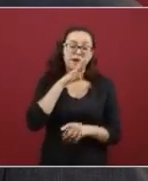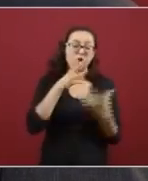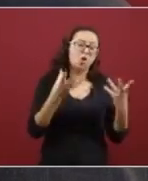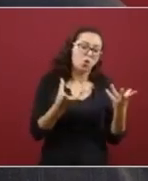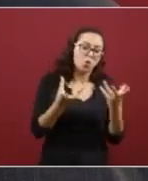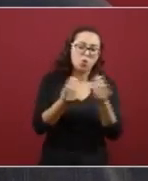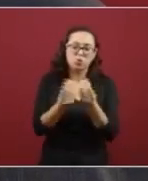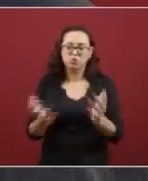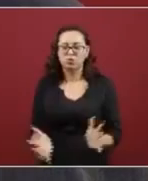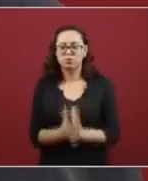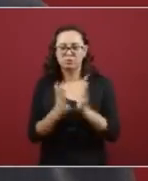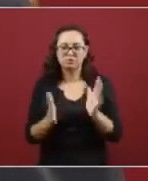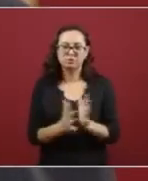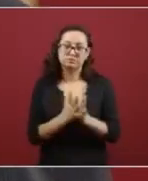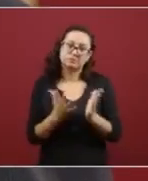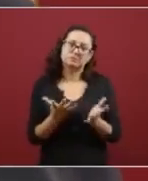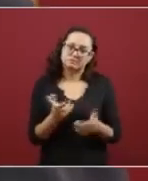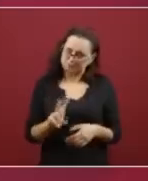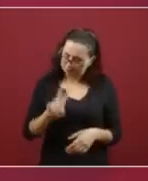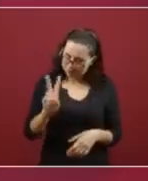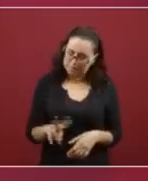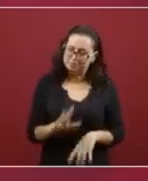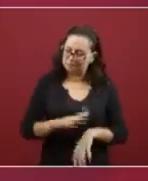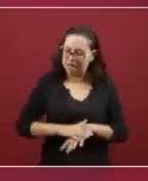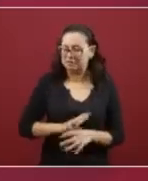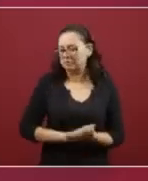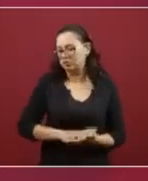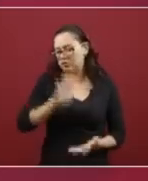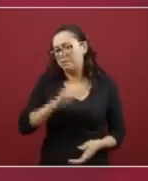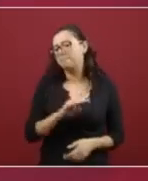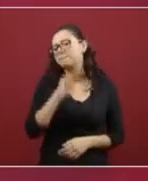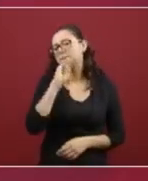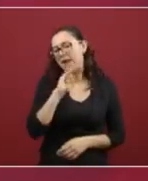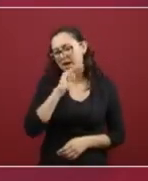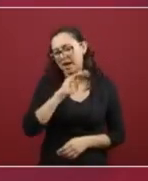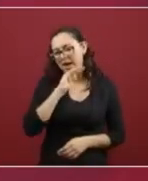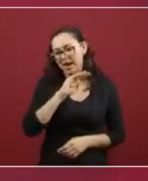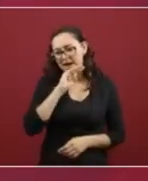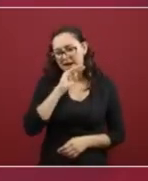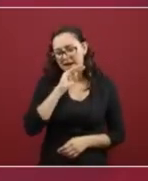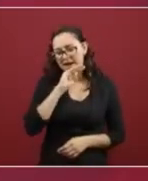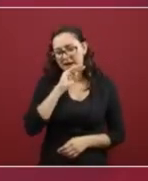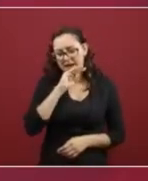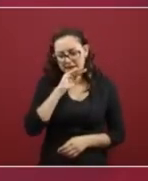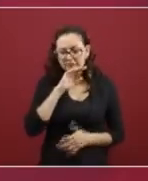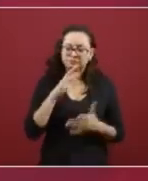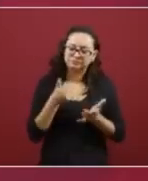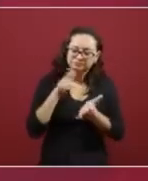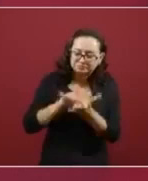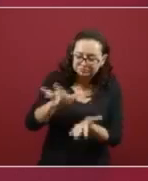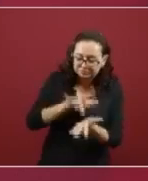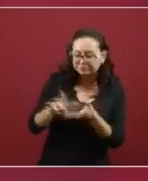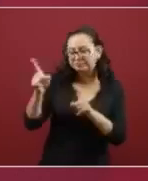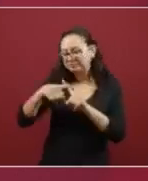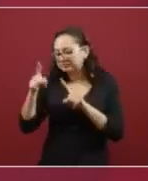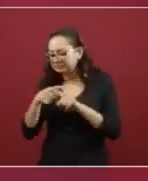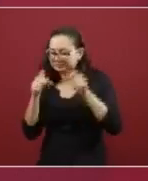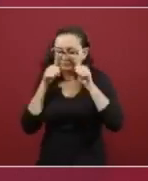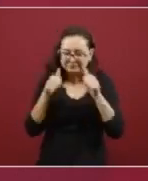sobre todo la verdad, las madres, en las tareas.